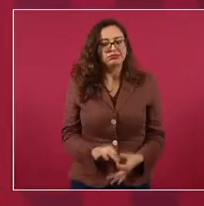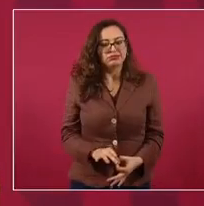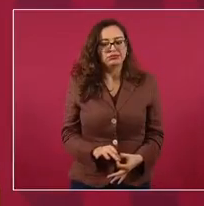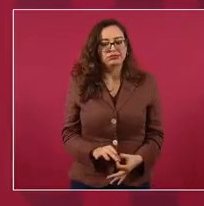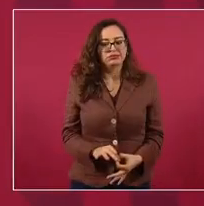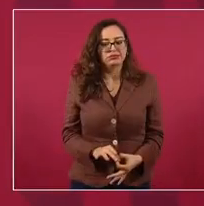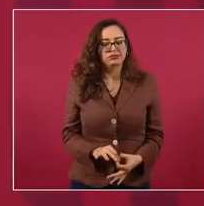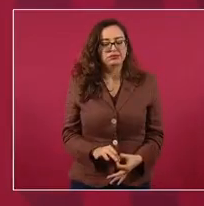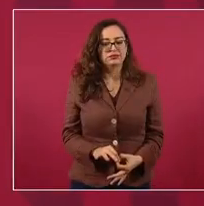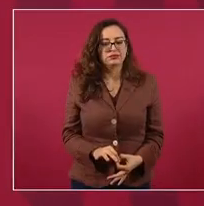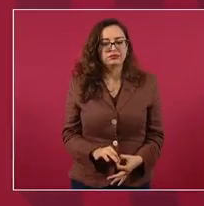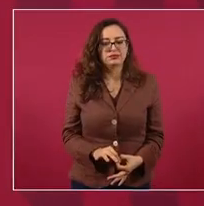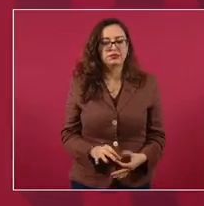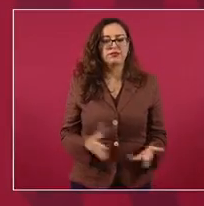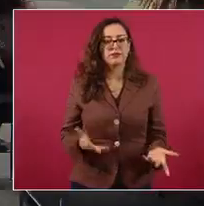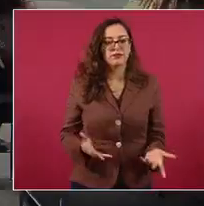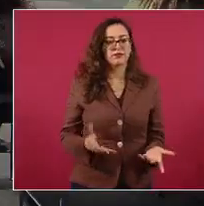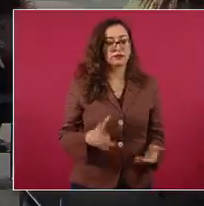¿Como la Unión